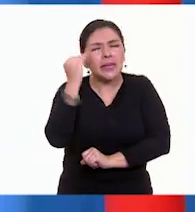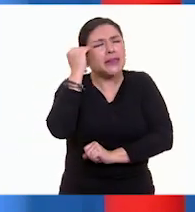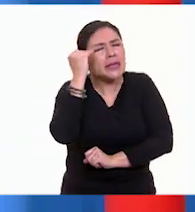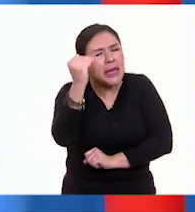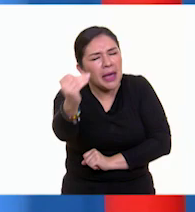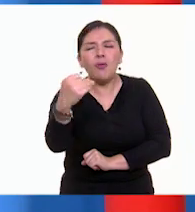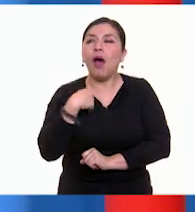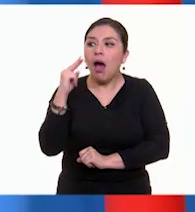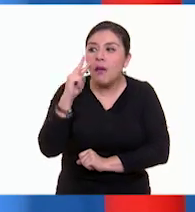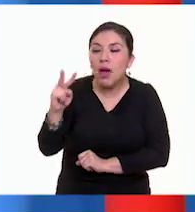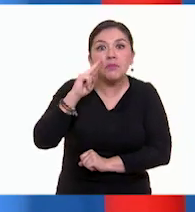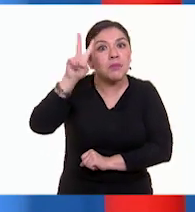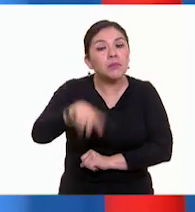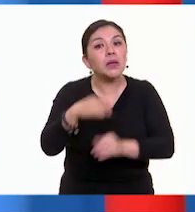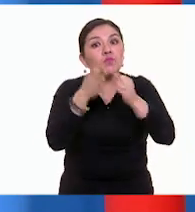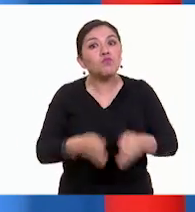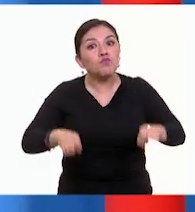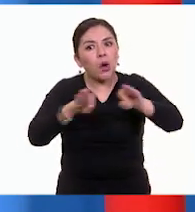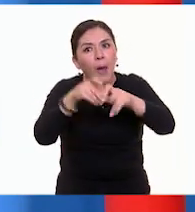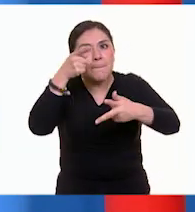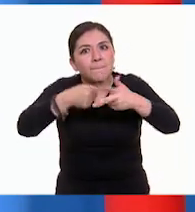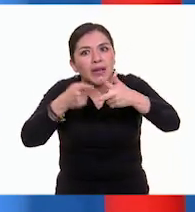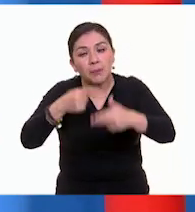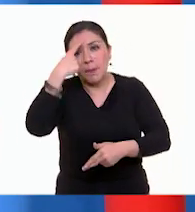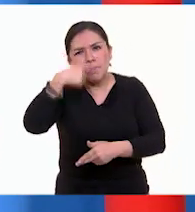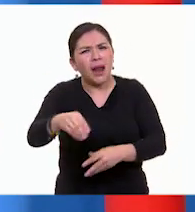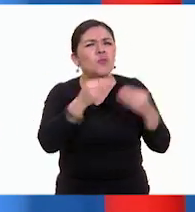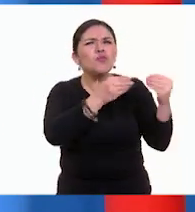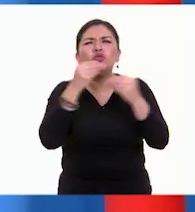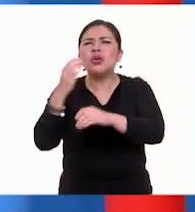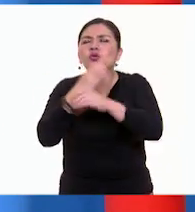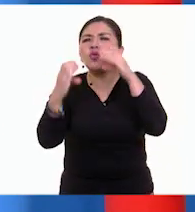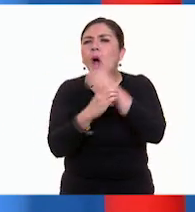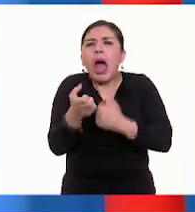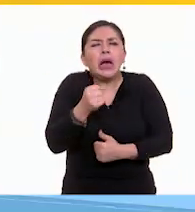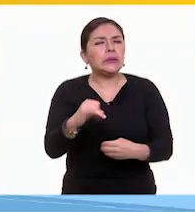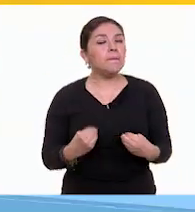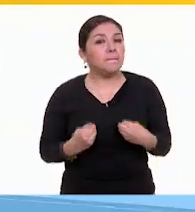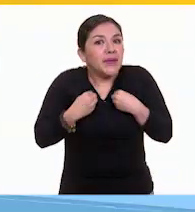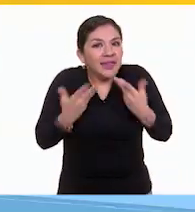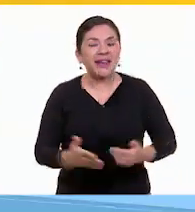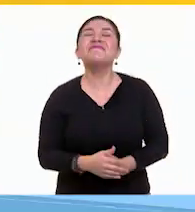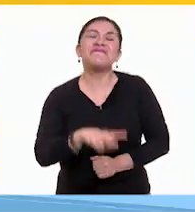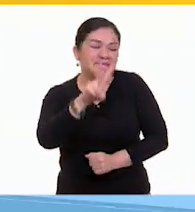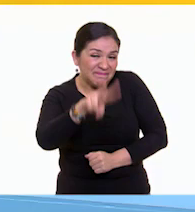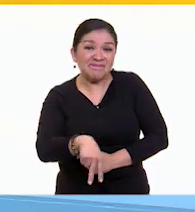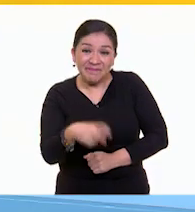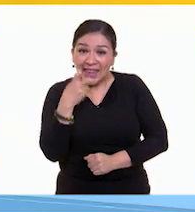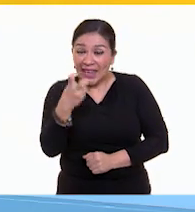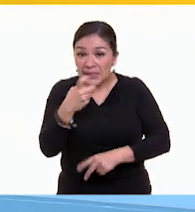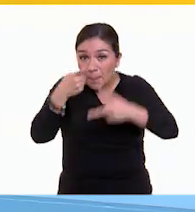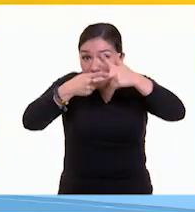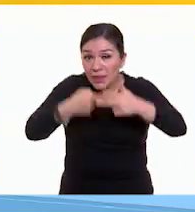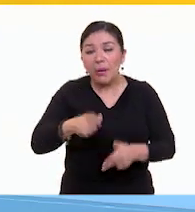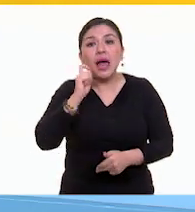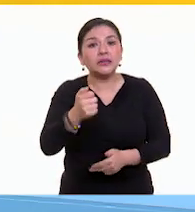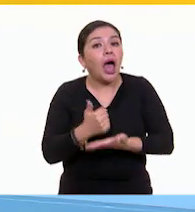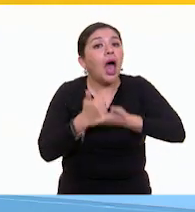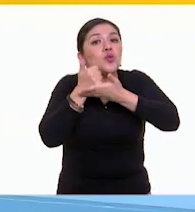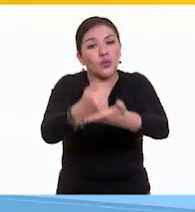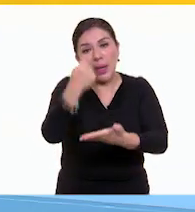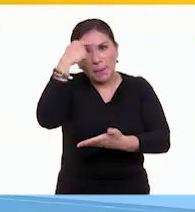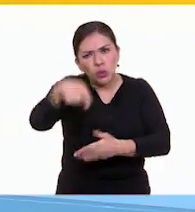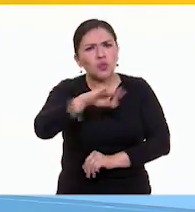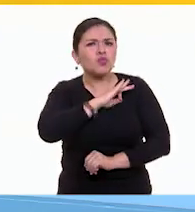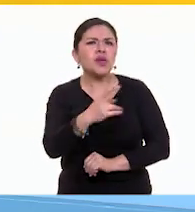he confirmado la importancia de las matemáticas para muchos aspectos de nuestra vida. Así es, las matemáticas son una herramienta que